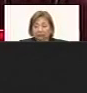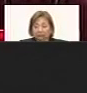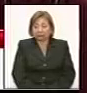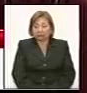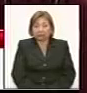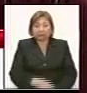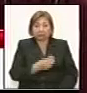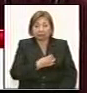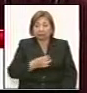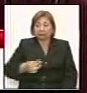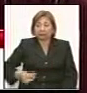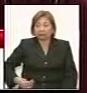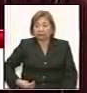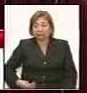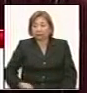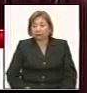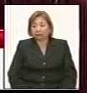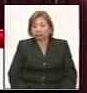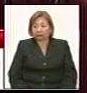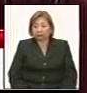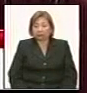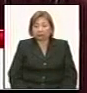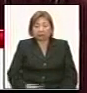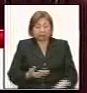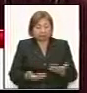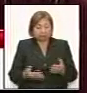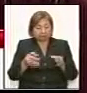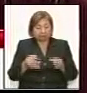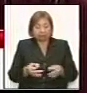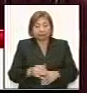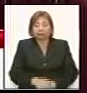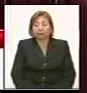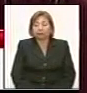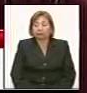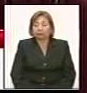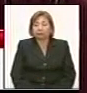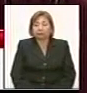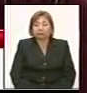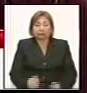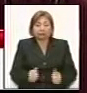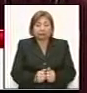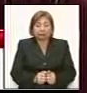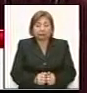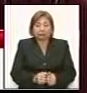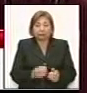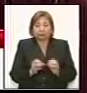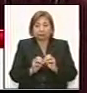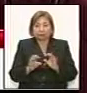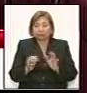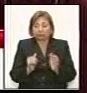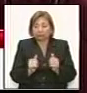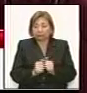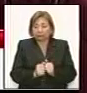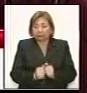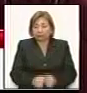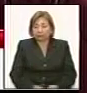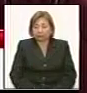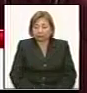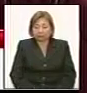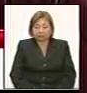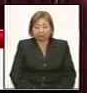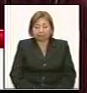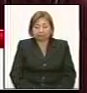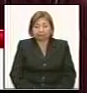viceministros del gobierno, donde han sido exhaustivos, no, pero con la expresión futbolística, no han echado balones fuera, han